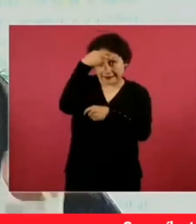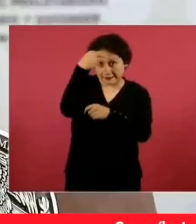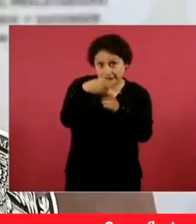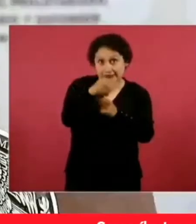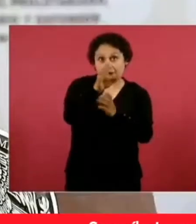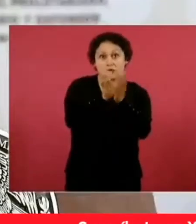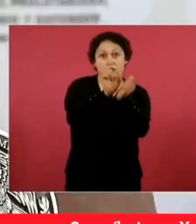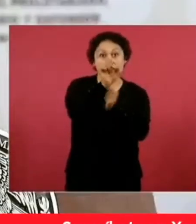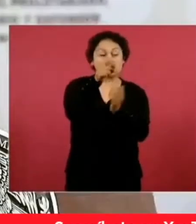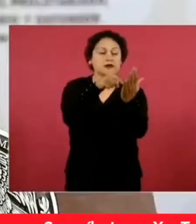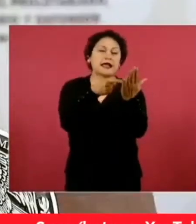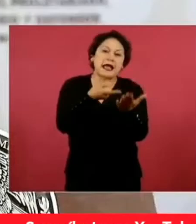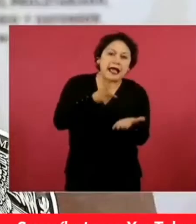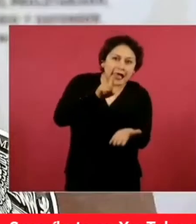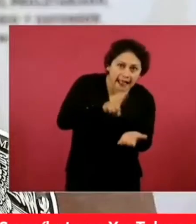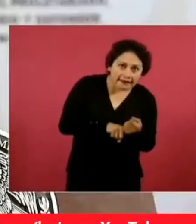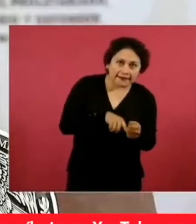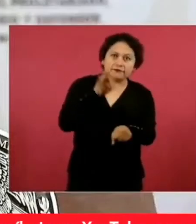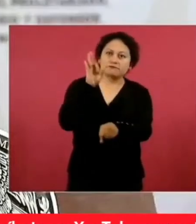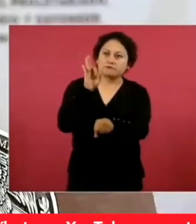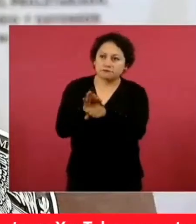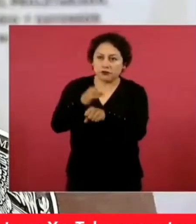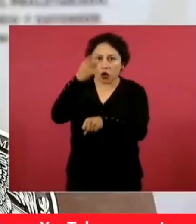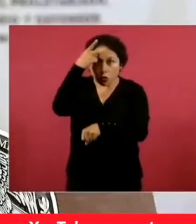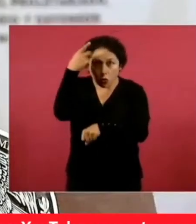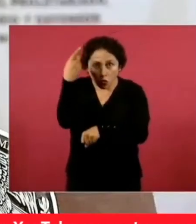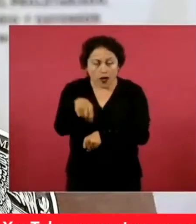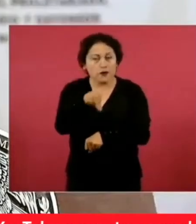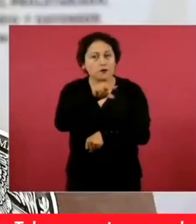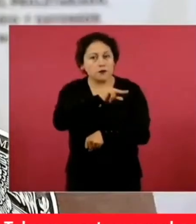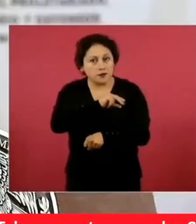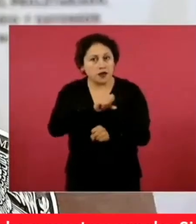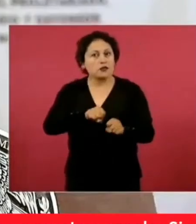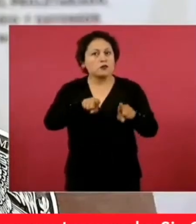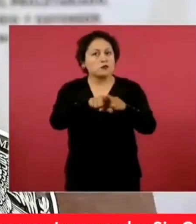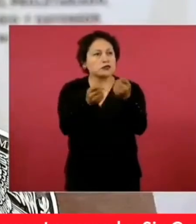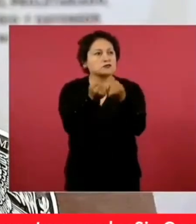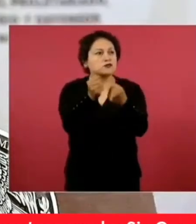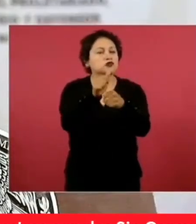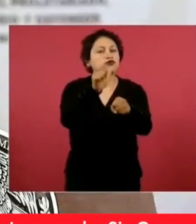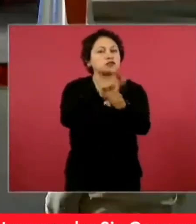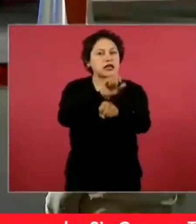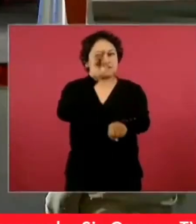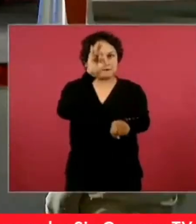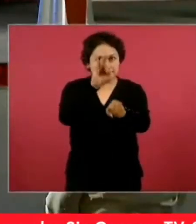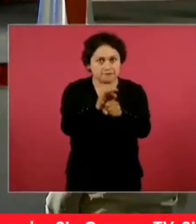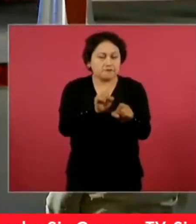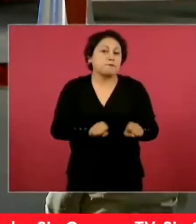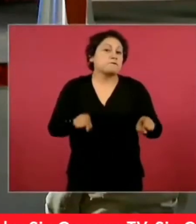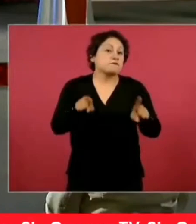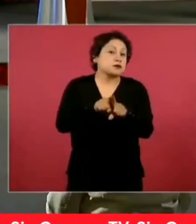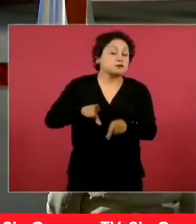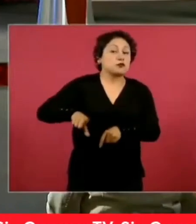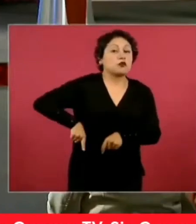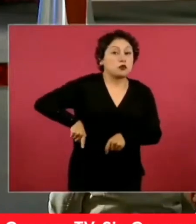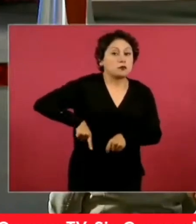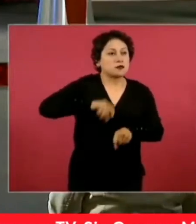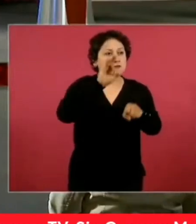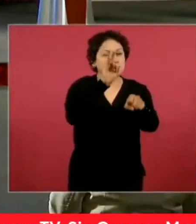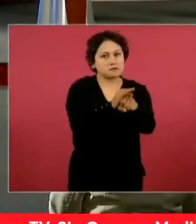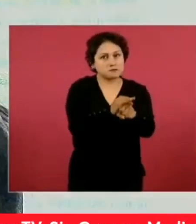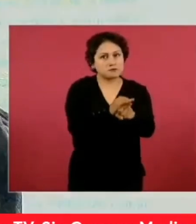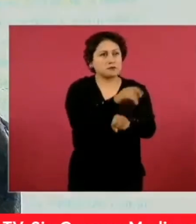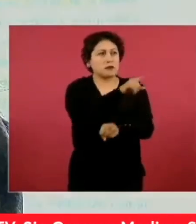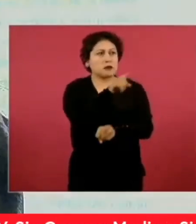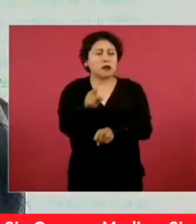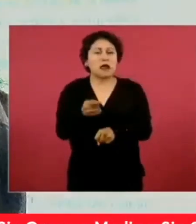como la propiedad pública y la propiedad social, aunque quieran inventar cualquier cosa. Pero vamos